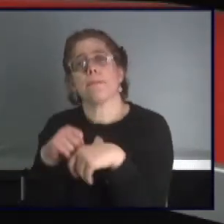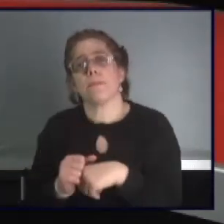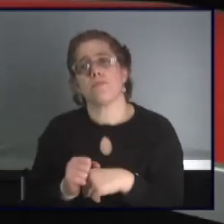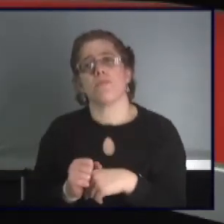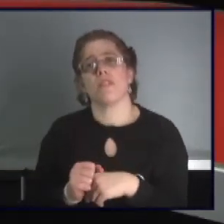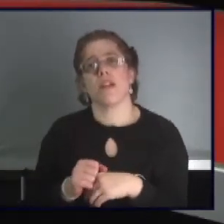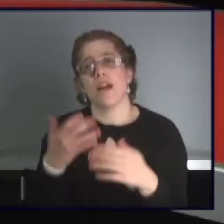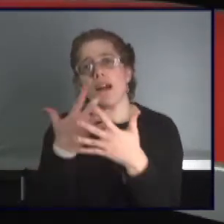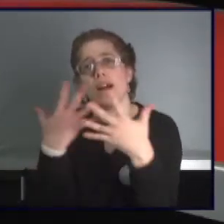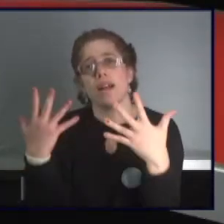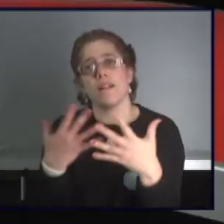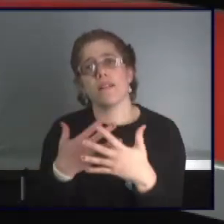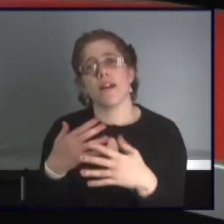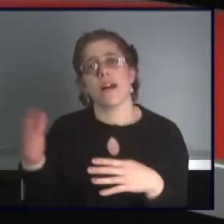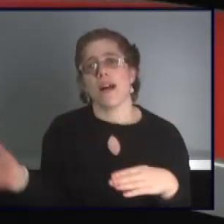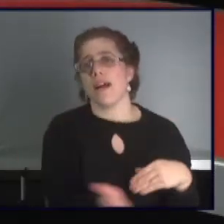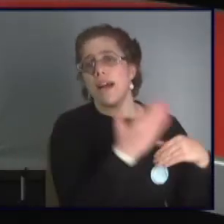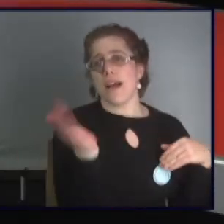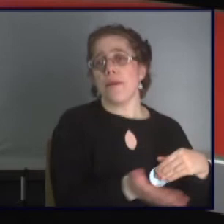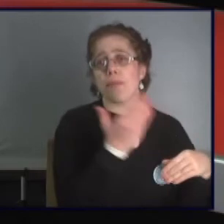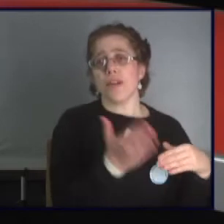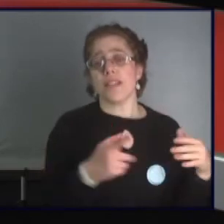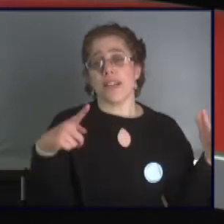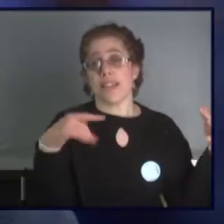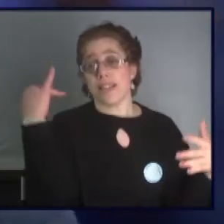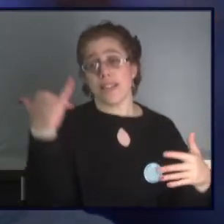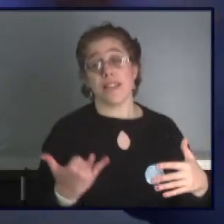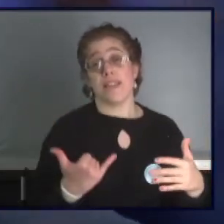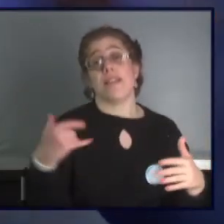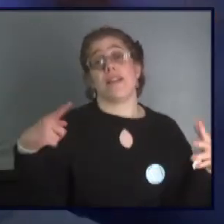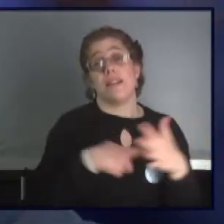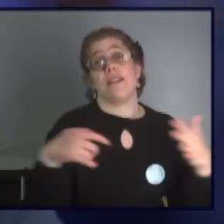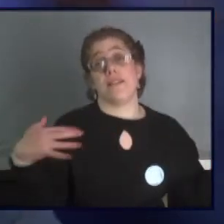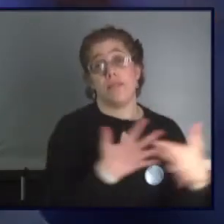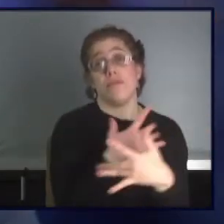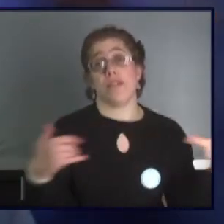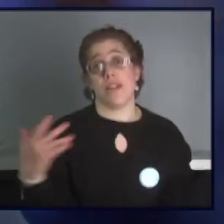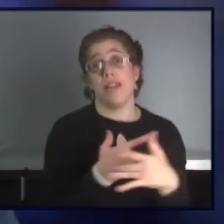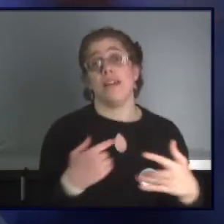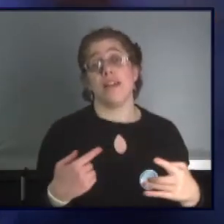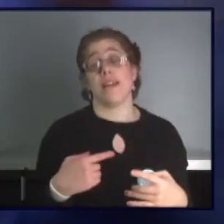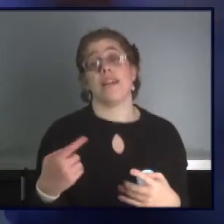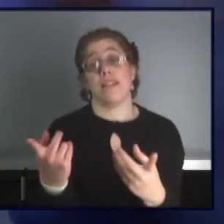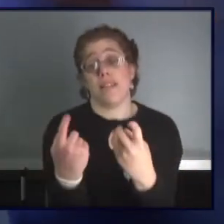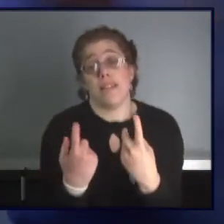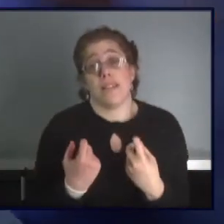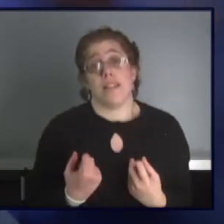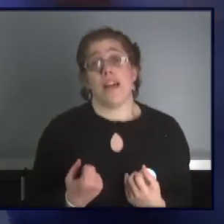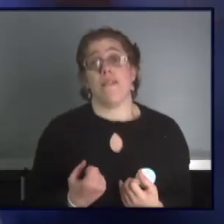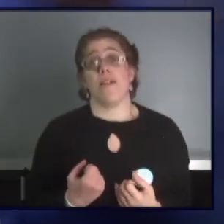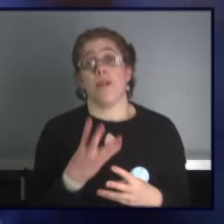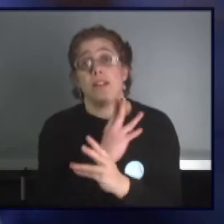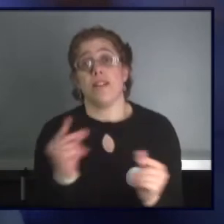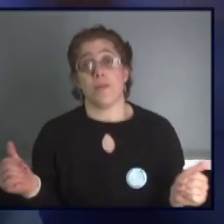las grandes empresas que están afincado en la ciudad y que qué bueno necesitaban ese código para terminar